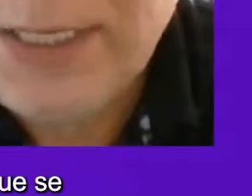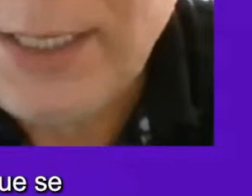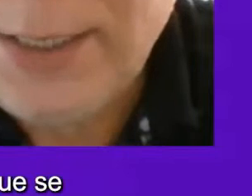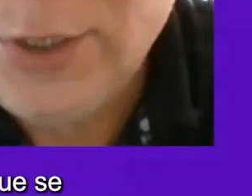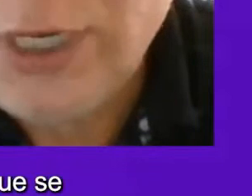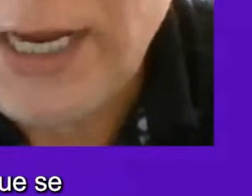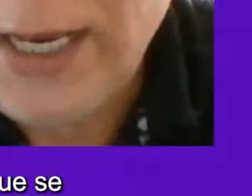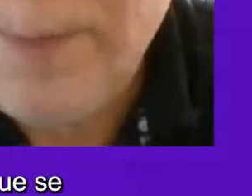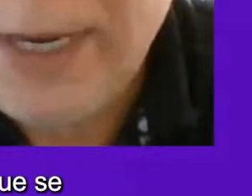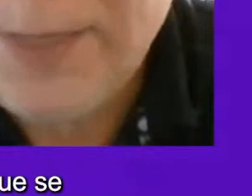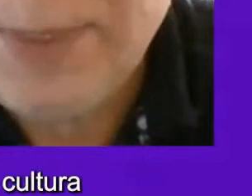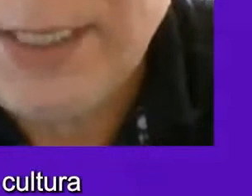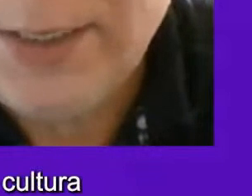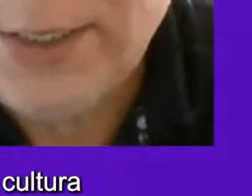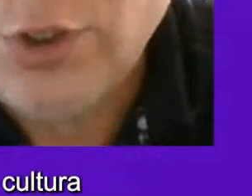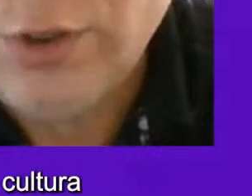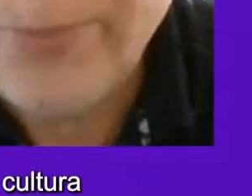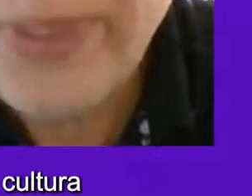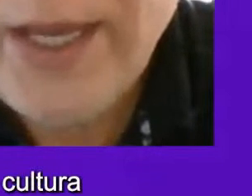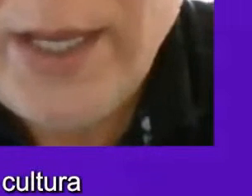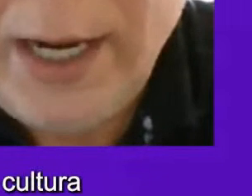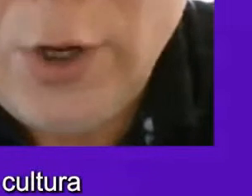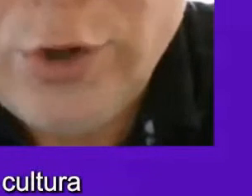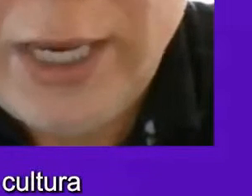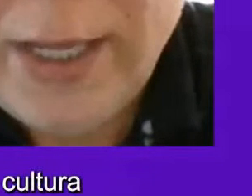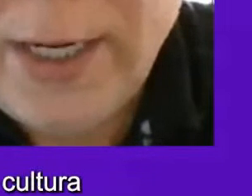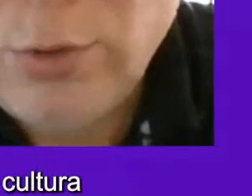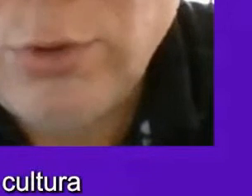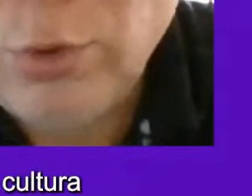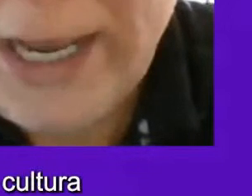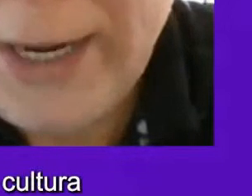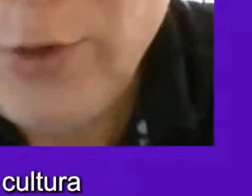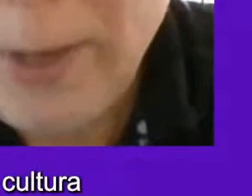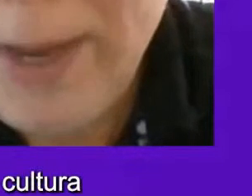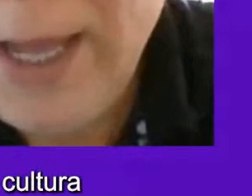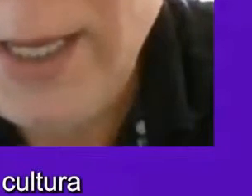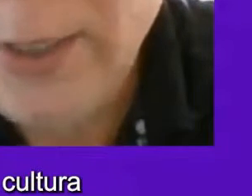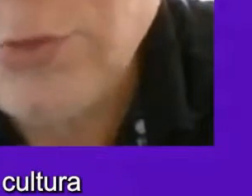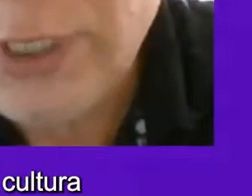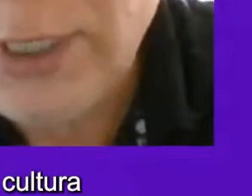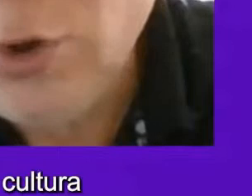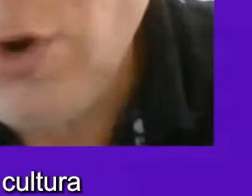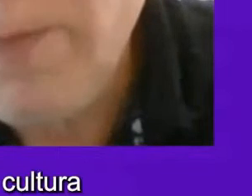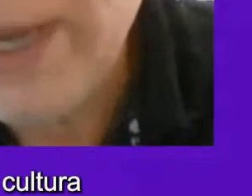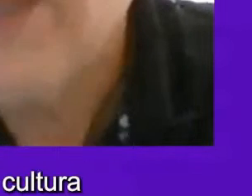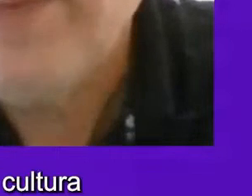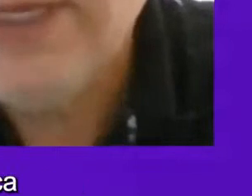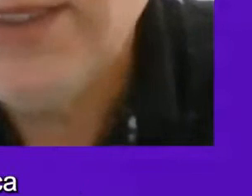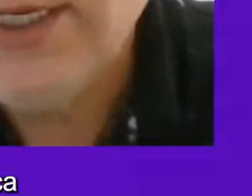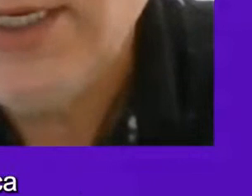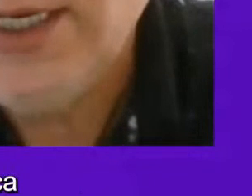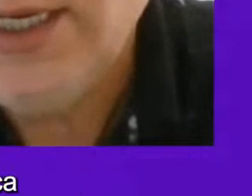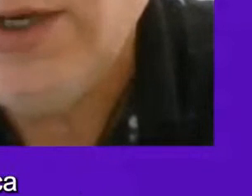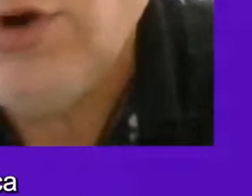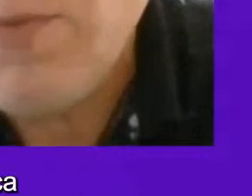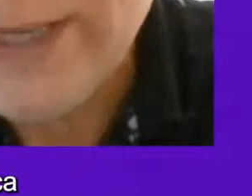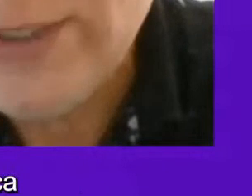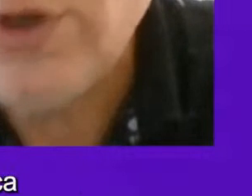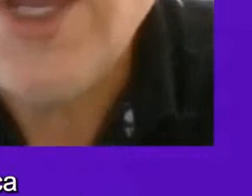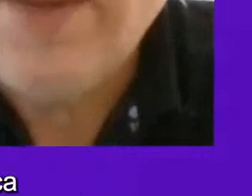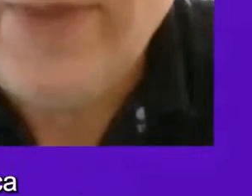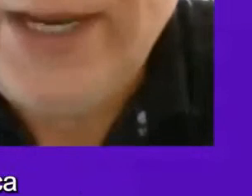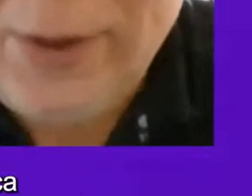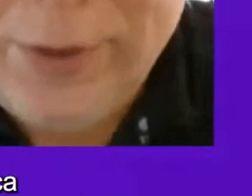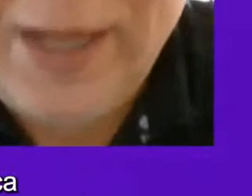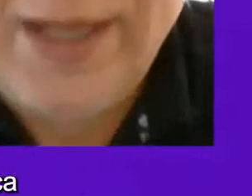la especialización y a la hiperespecialización. La lógica de la cultura creo que va en un sentido completamente